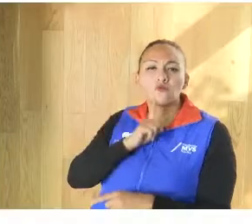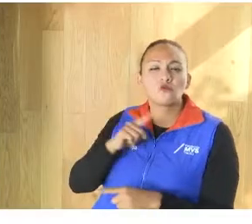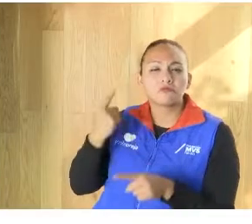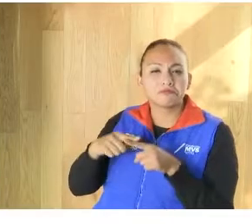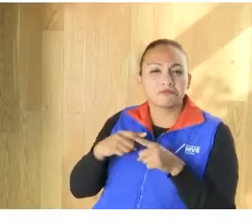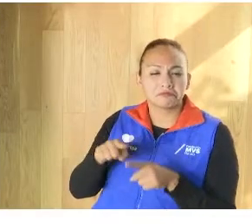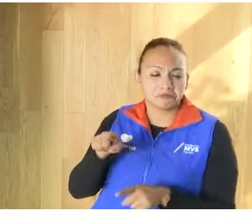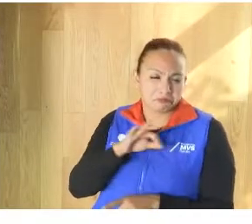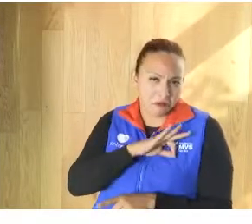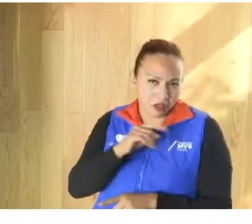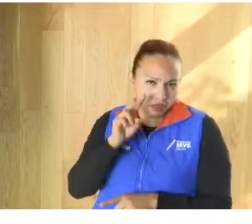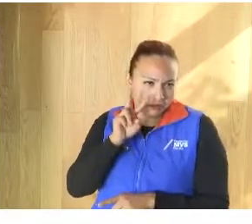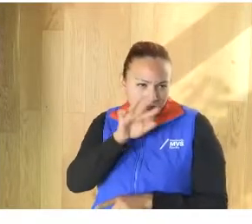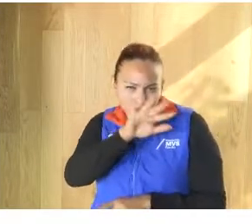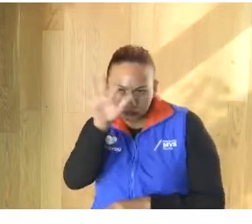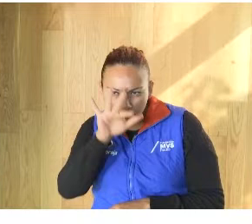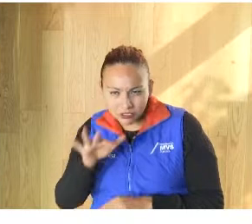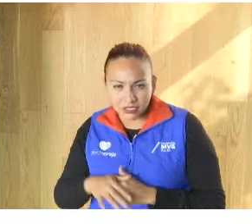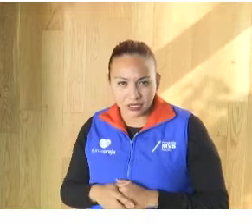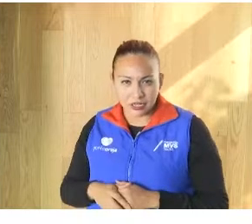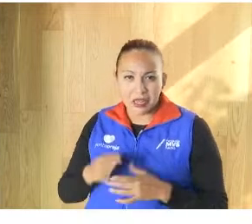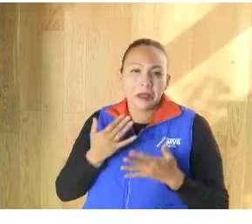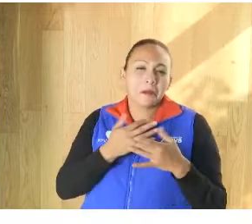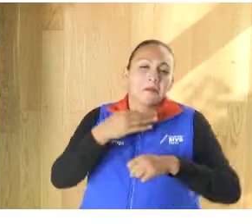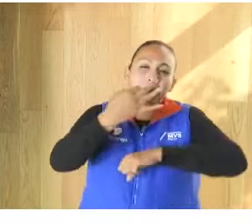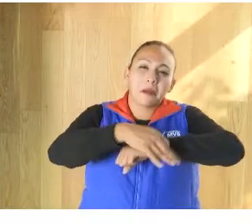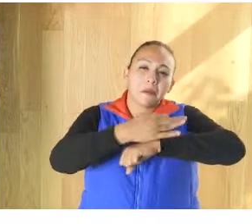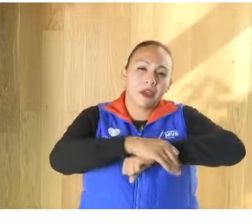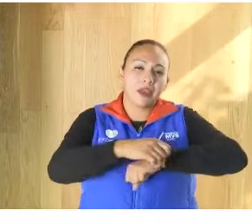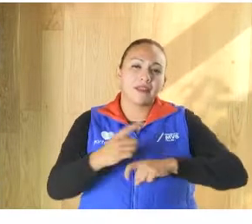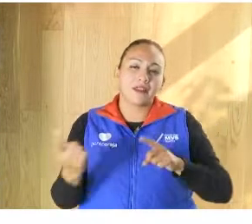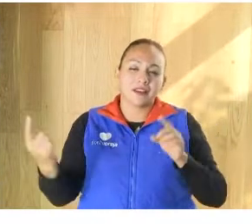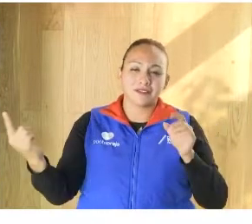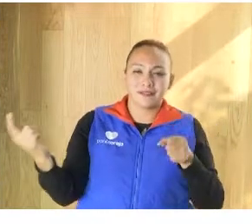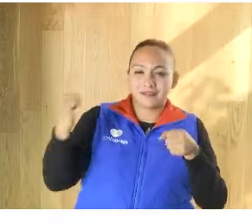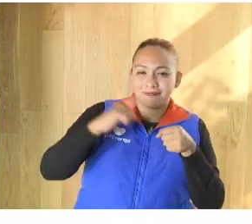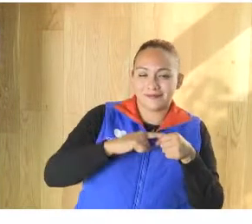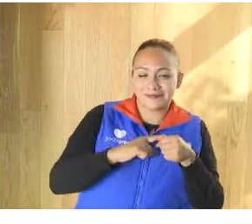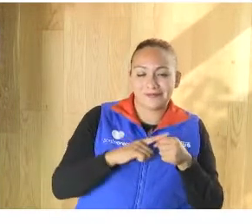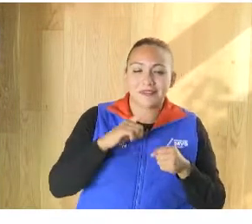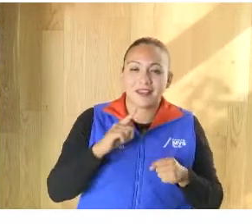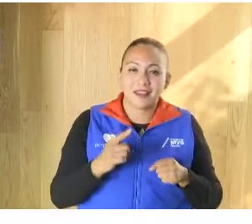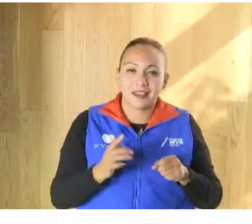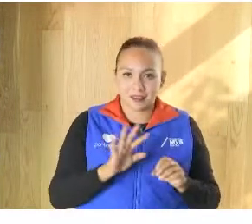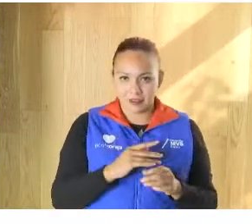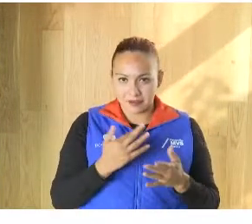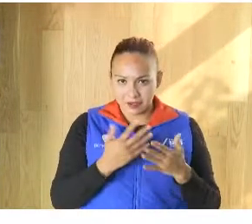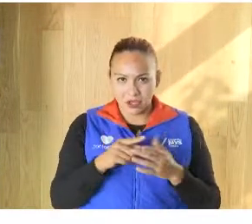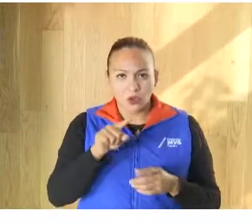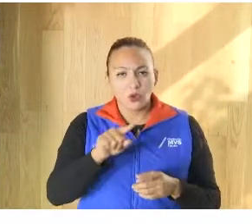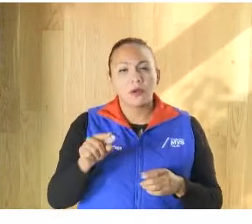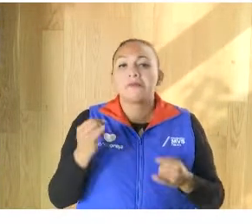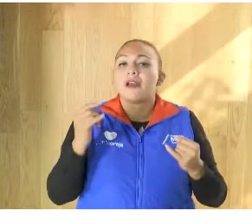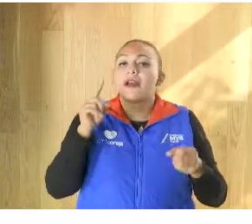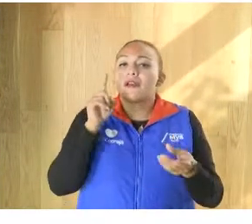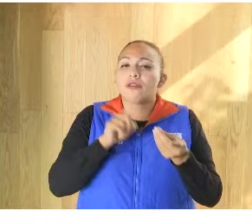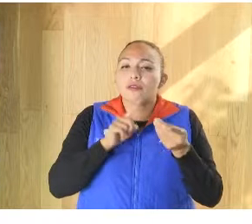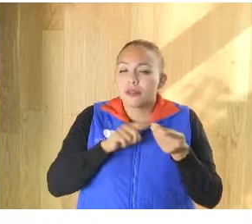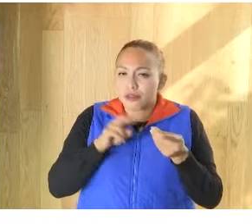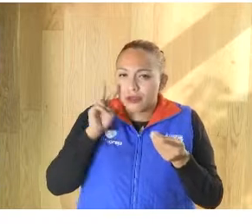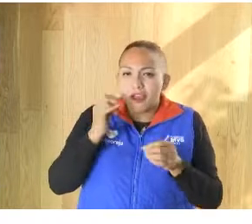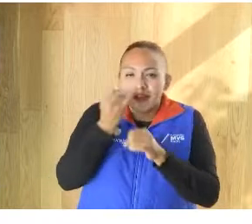aquí a mano en lo que ella ya se está conectando. Y no se les olvide que pueden ver más a fondo su semblanza, así como sus medios de